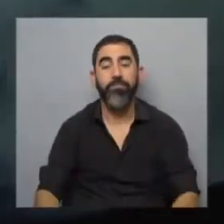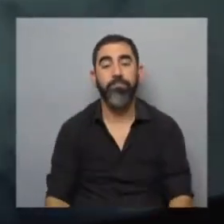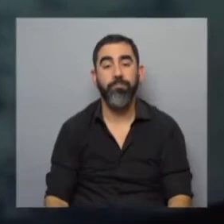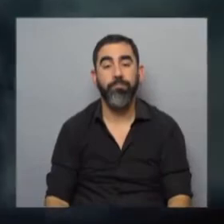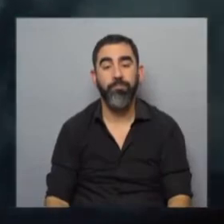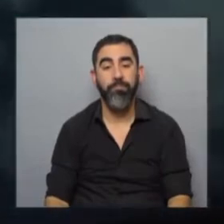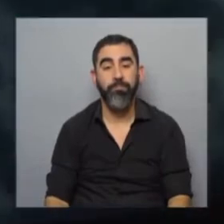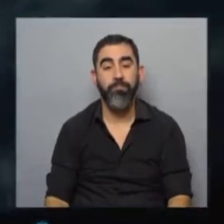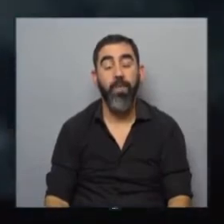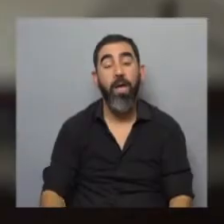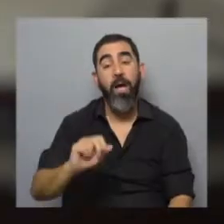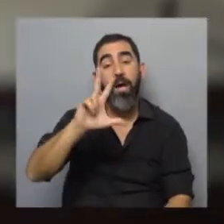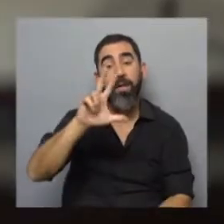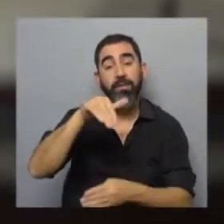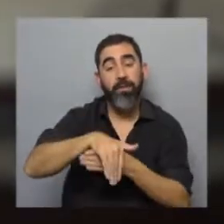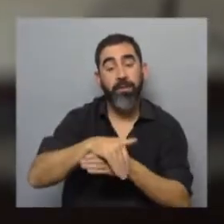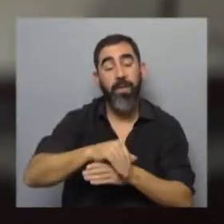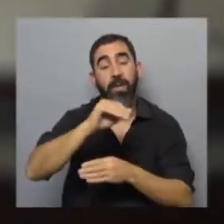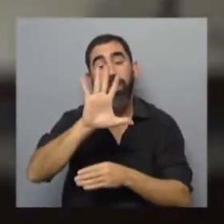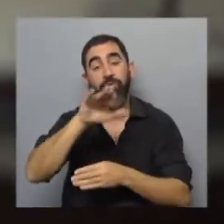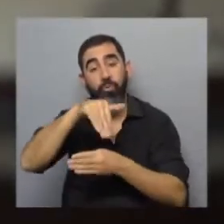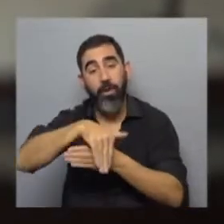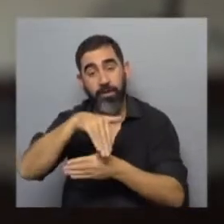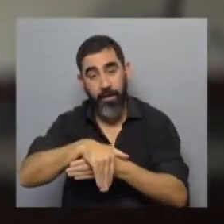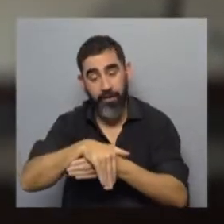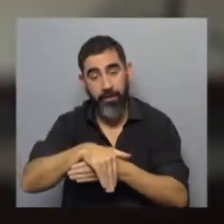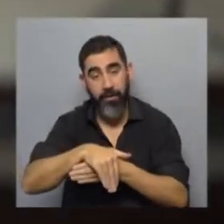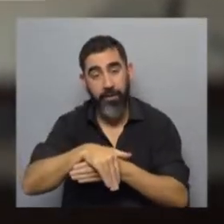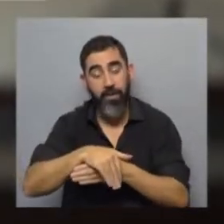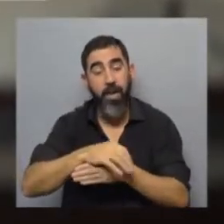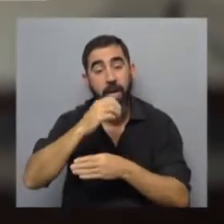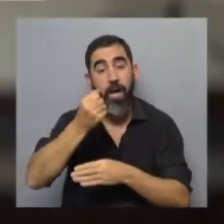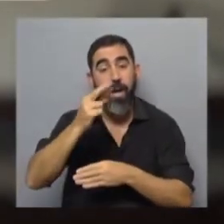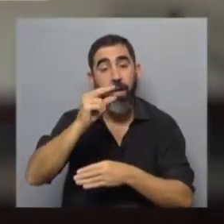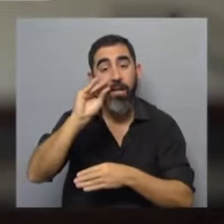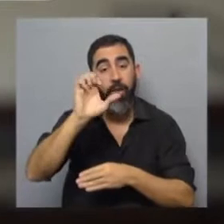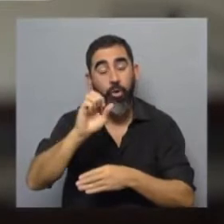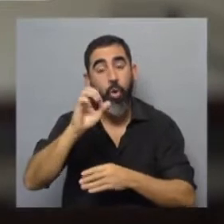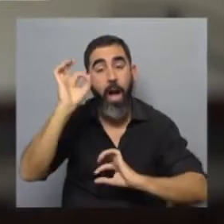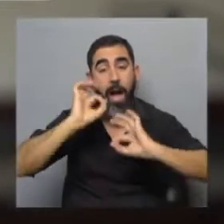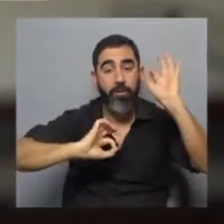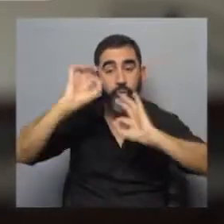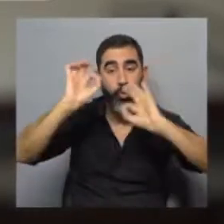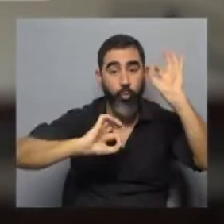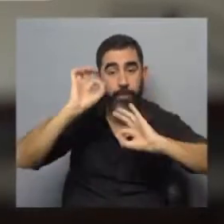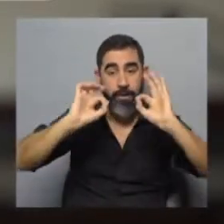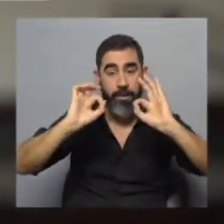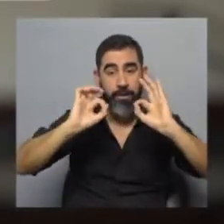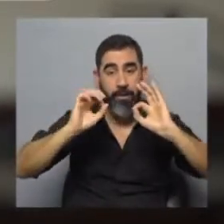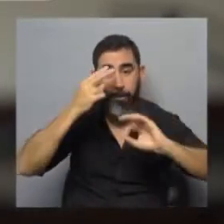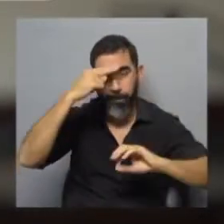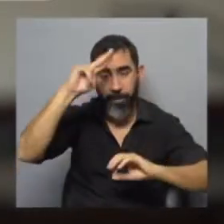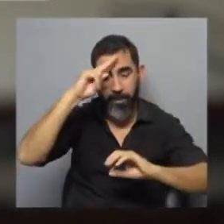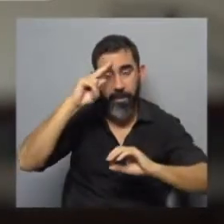A las 15 y 17 horas tenemos Arqueoastronomía Mexica, Entre el Espacio y el Tiempo. Es